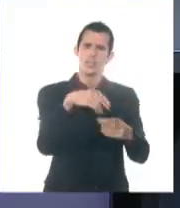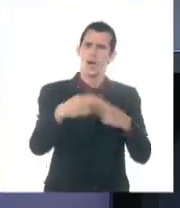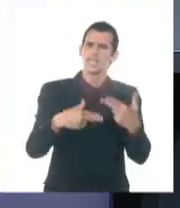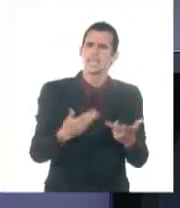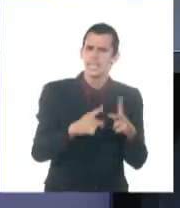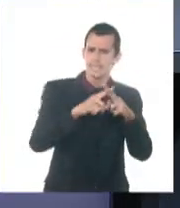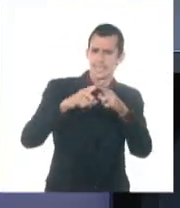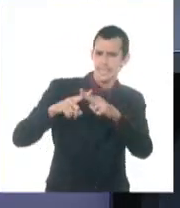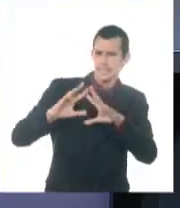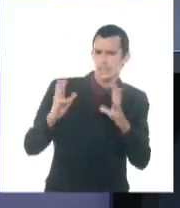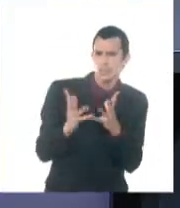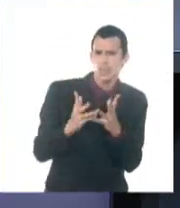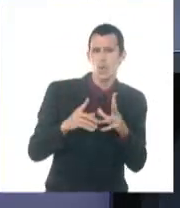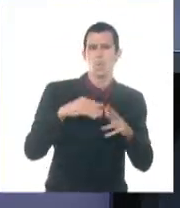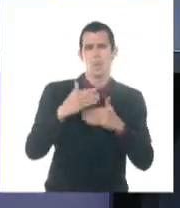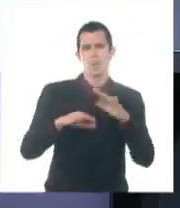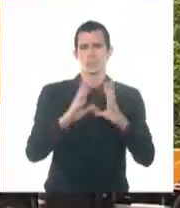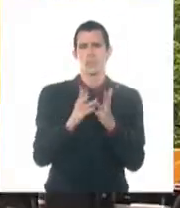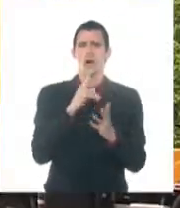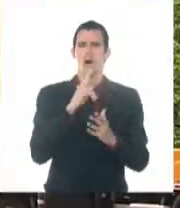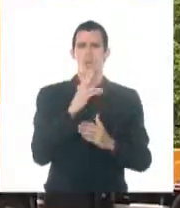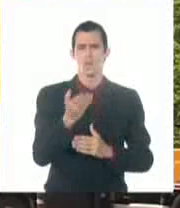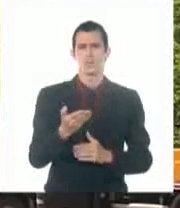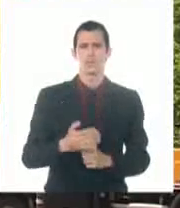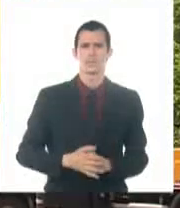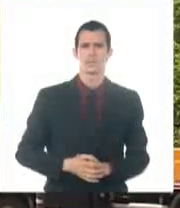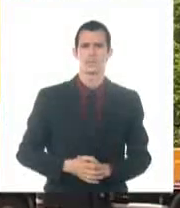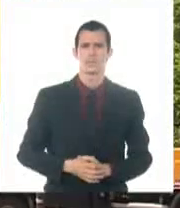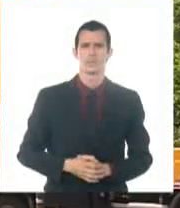caudales y presiones en el abasto a la capital.